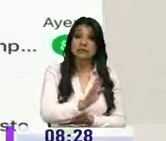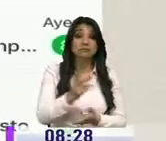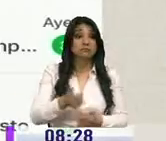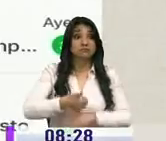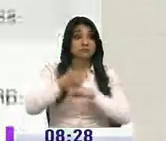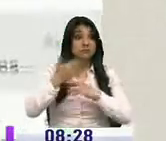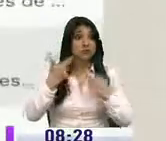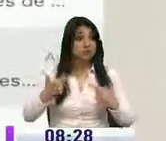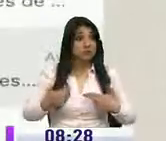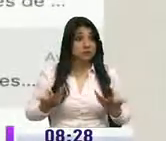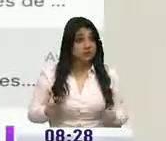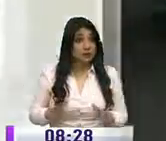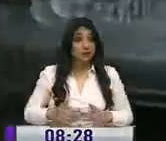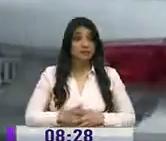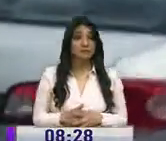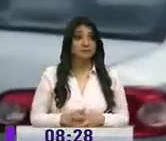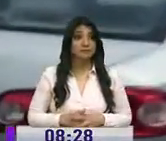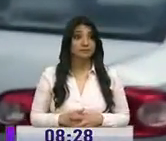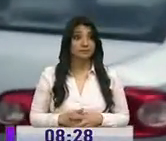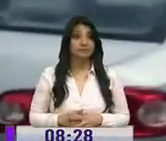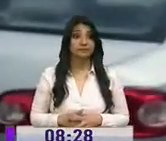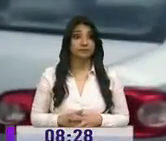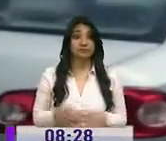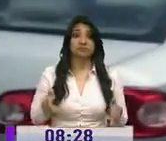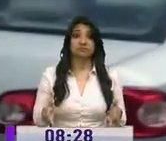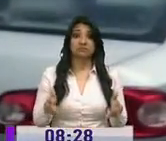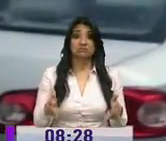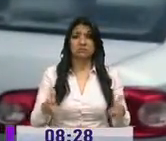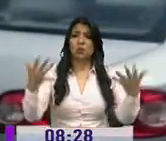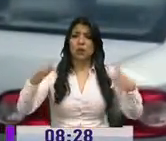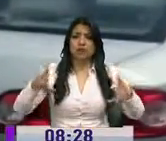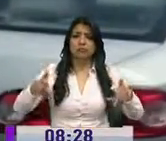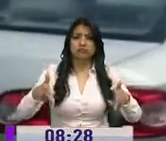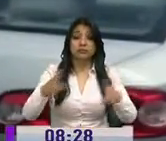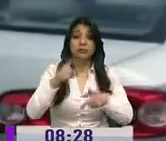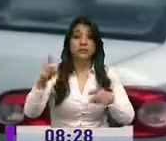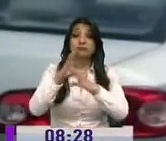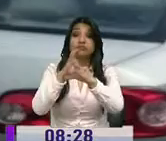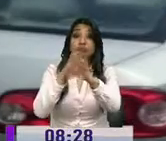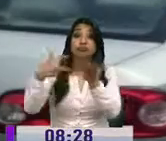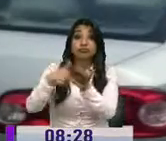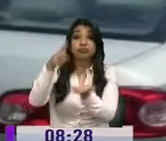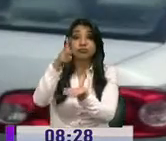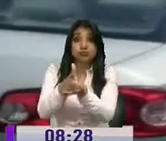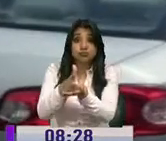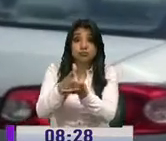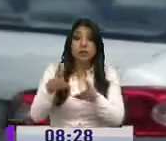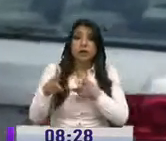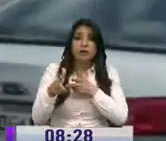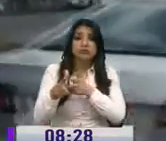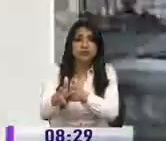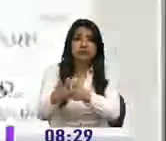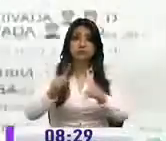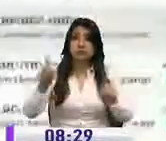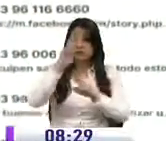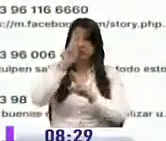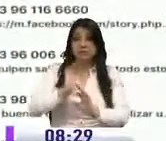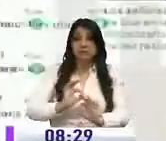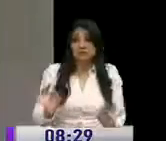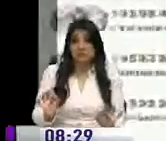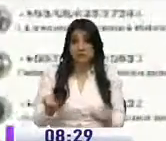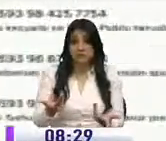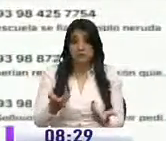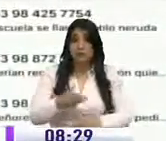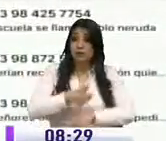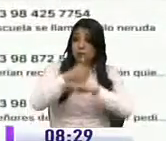hacen respetar las señales de tránsito. Claro, se parquean donde les da la gana, ahí dice bus, y hay 500 autos, y no hay quien les ponga orden. Es